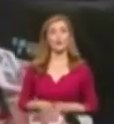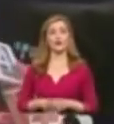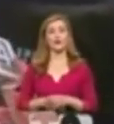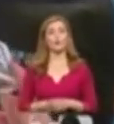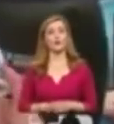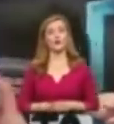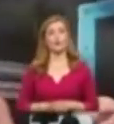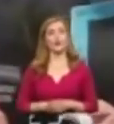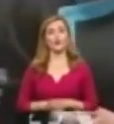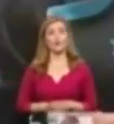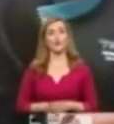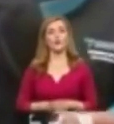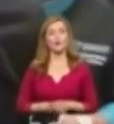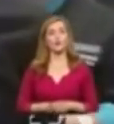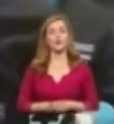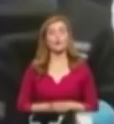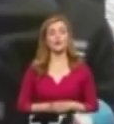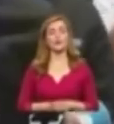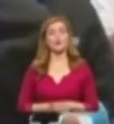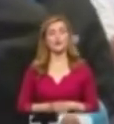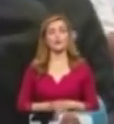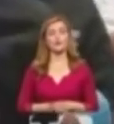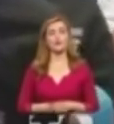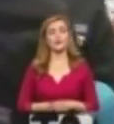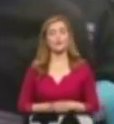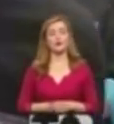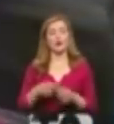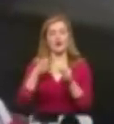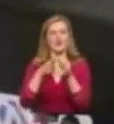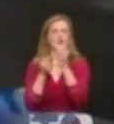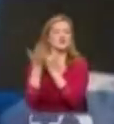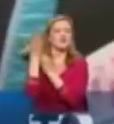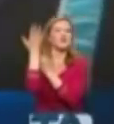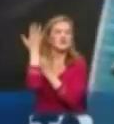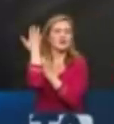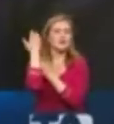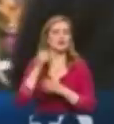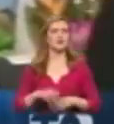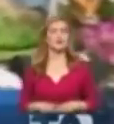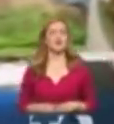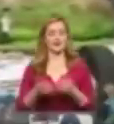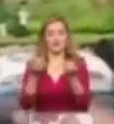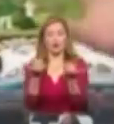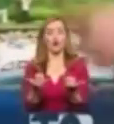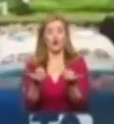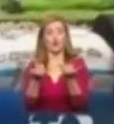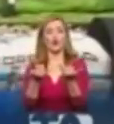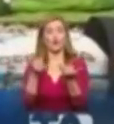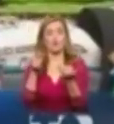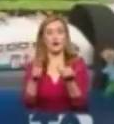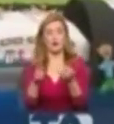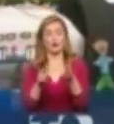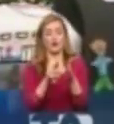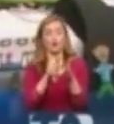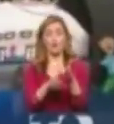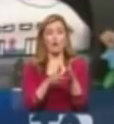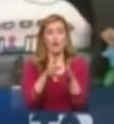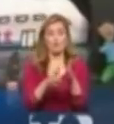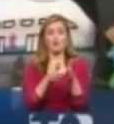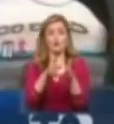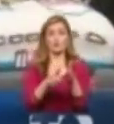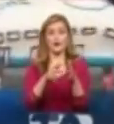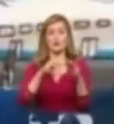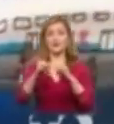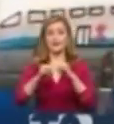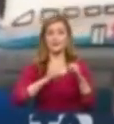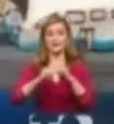temas son básicamente la cuestión del Quito colonial, antiguo, y la parte moderna de Quito, que explicamos muy bien en una de las obras más